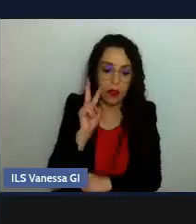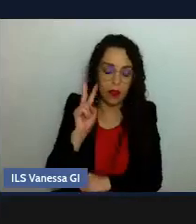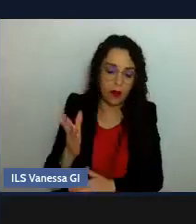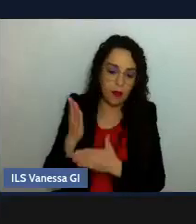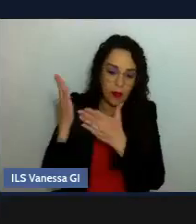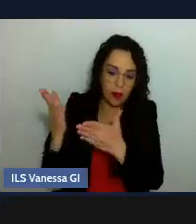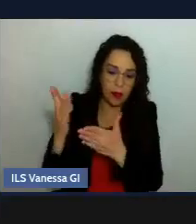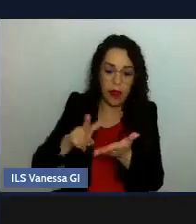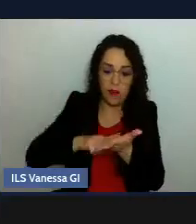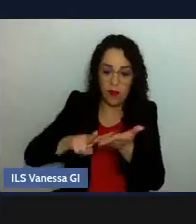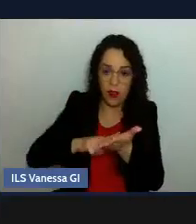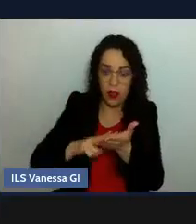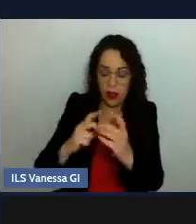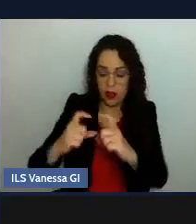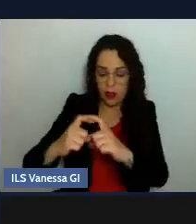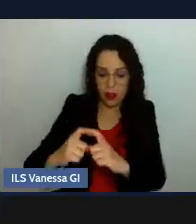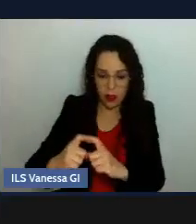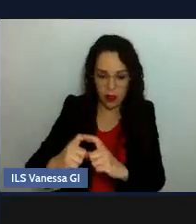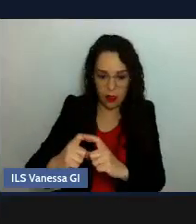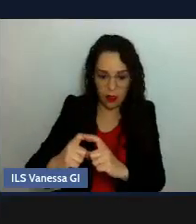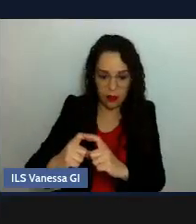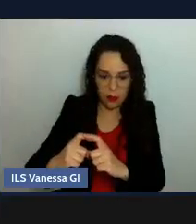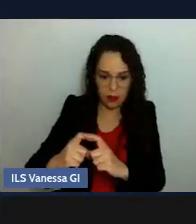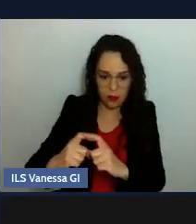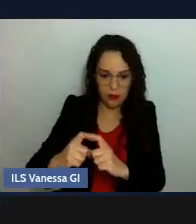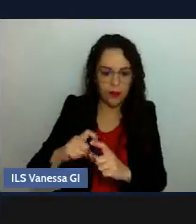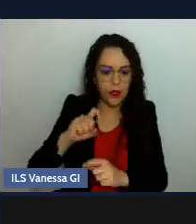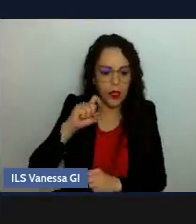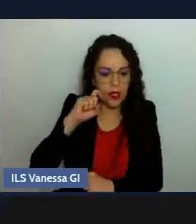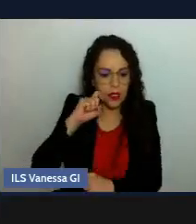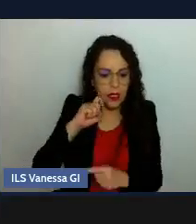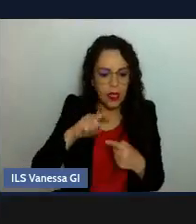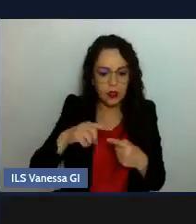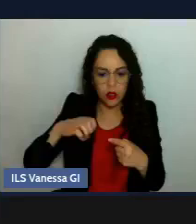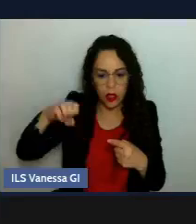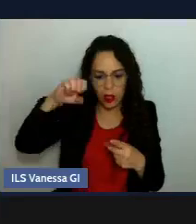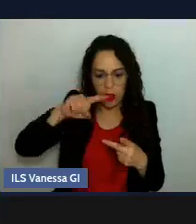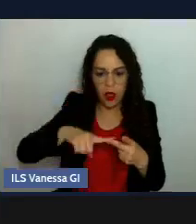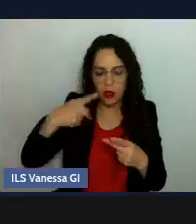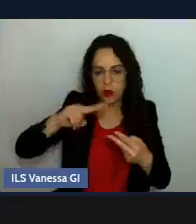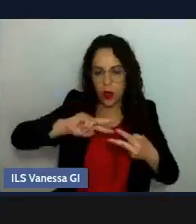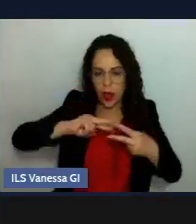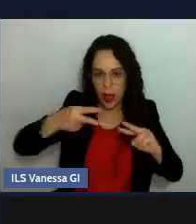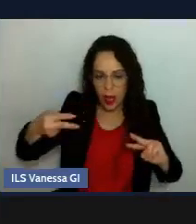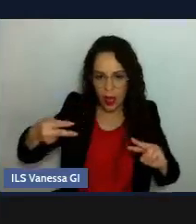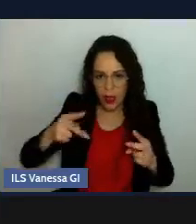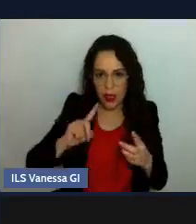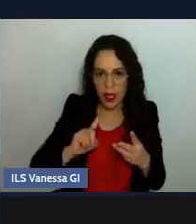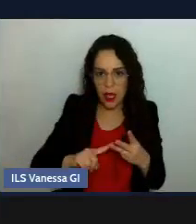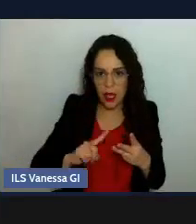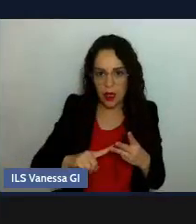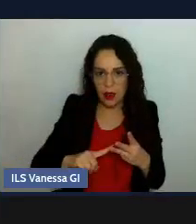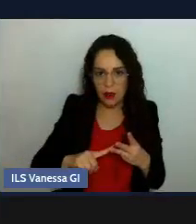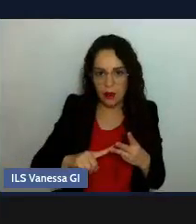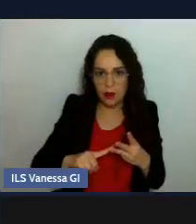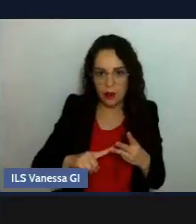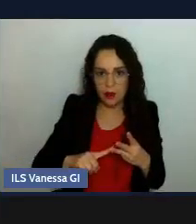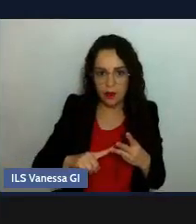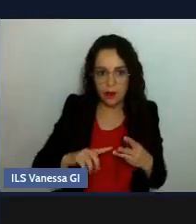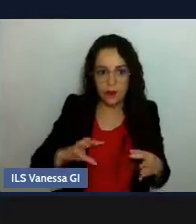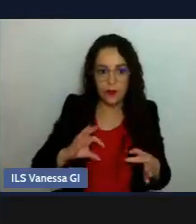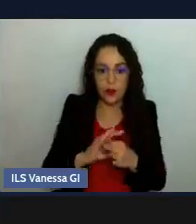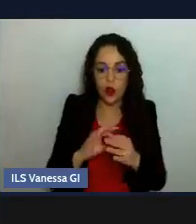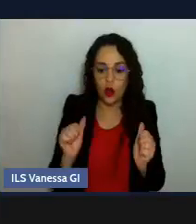verde tenemos la edad, el sexo, factores genéticos, que tiene que ver justo con la parte biológica que ya les